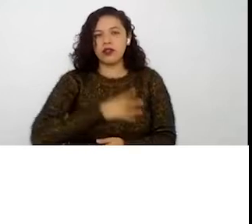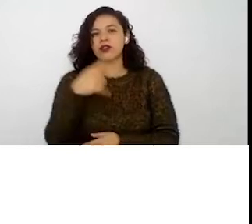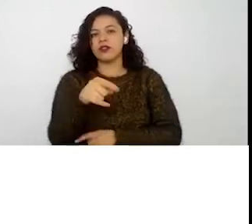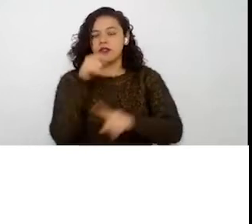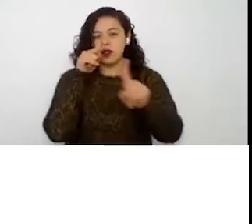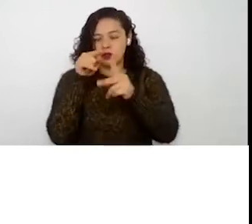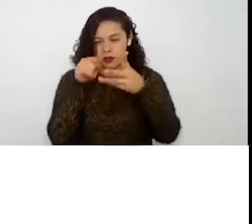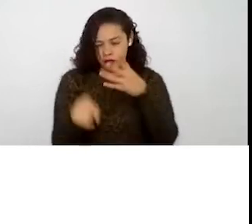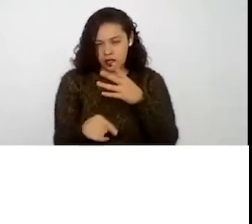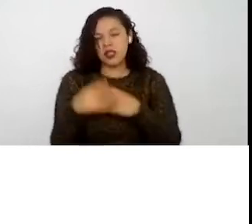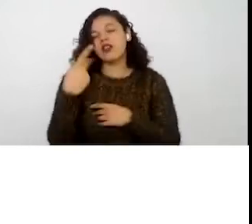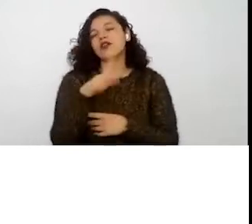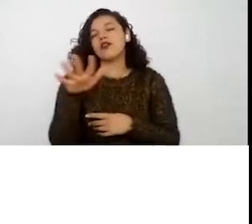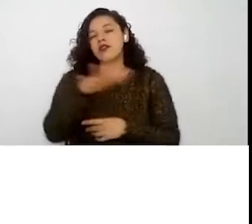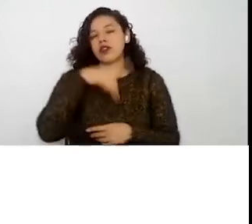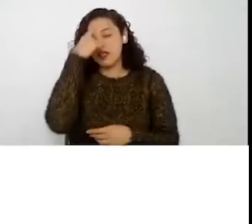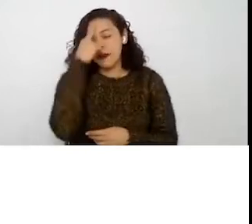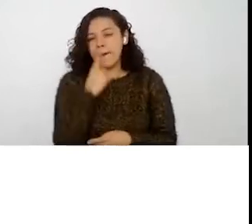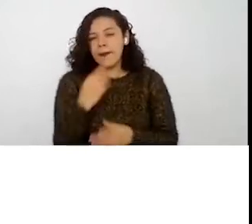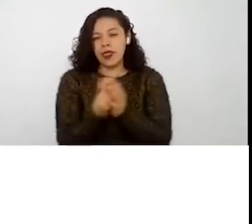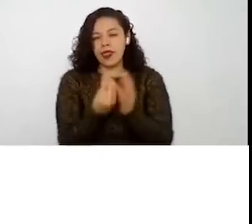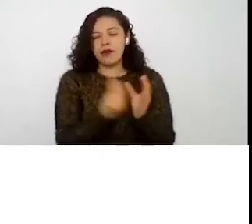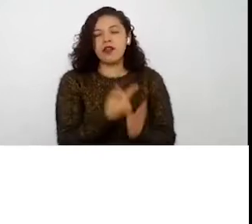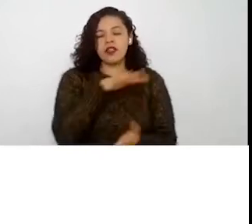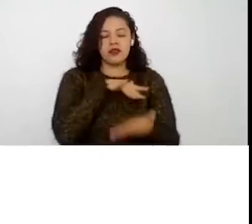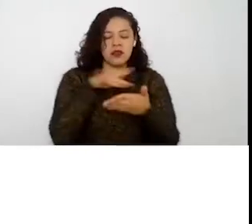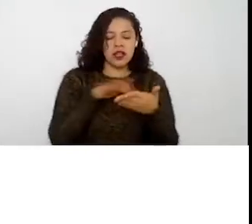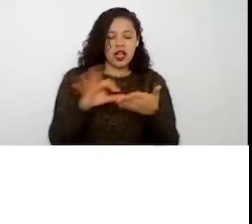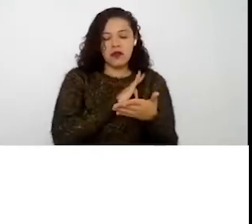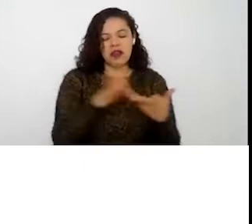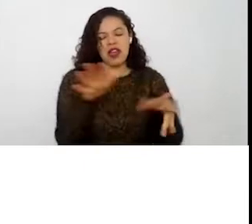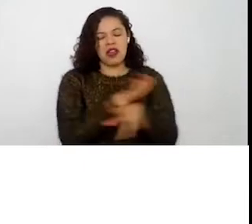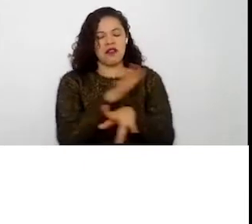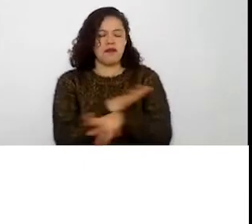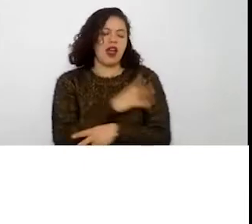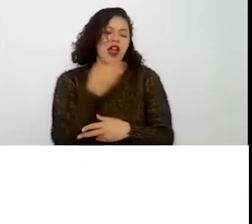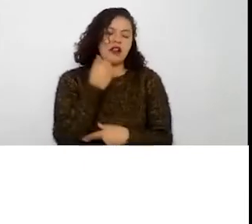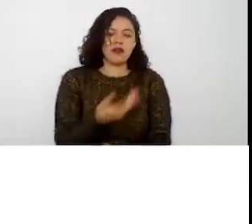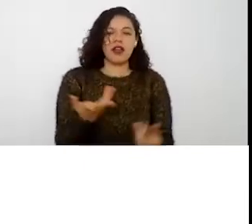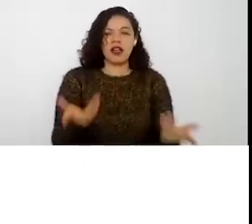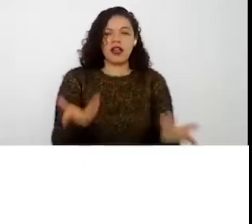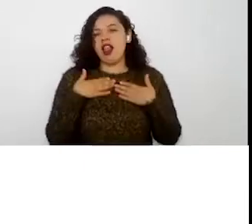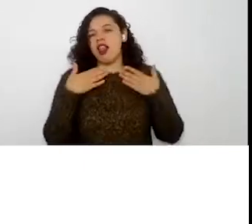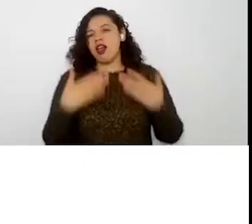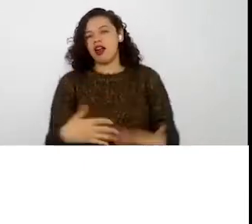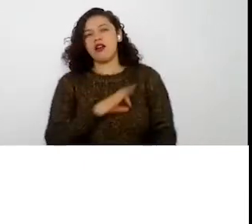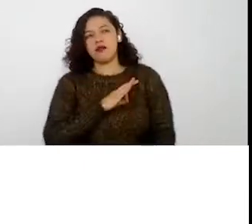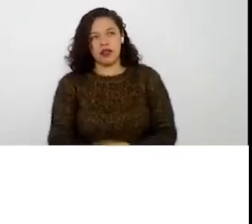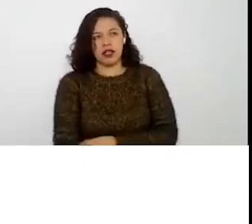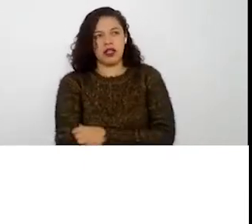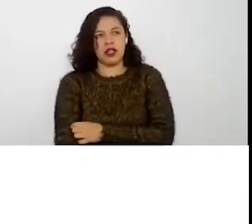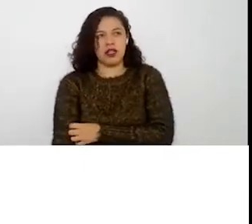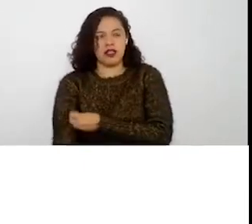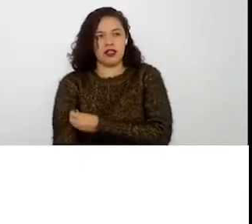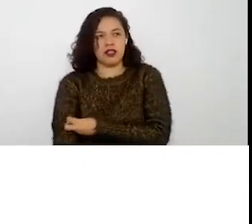del tipo de población y lo pueda leer y lo pueda cambiar y puedo estar como muy confiado no en en